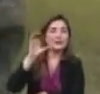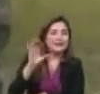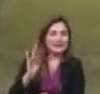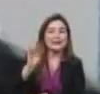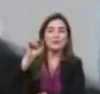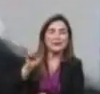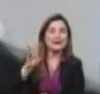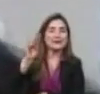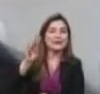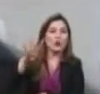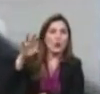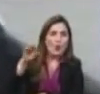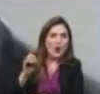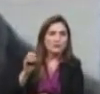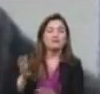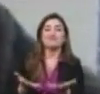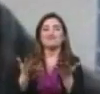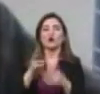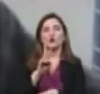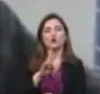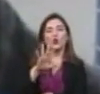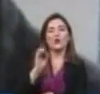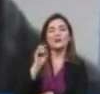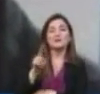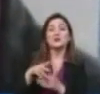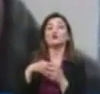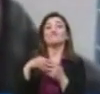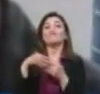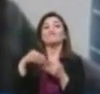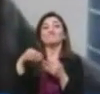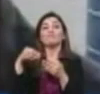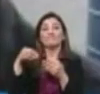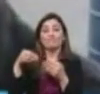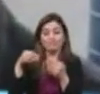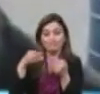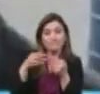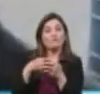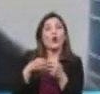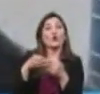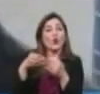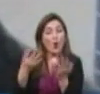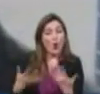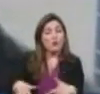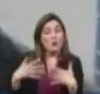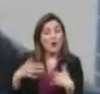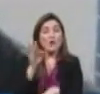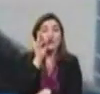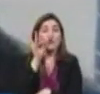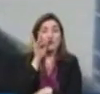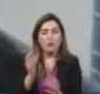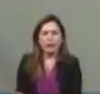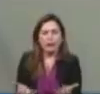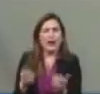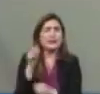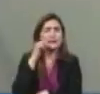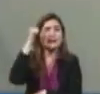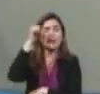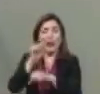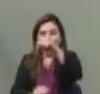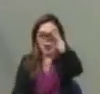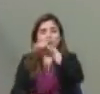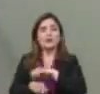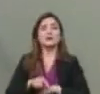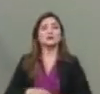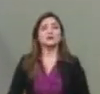507.740 gramos. Eso representa $240.000. Estamos hablando de media tonelada de marihuana que se encontró el día de ayer. En